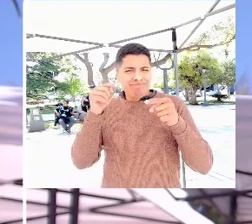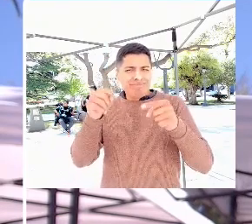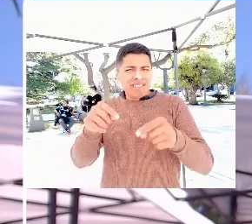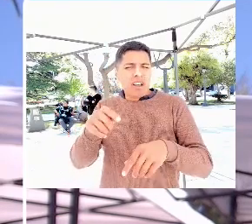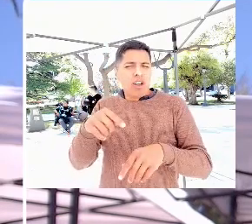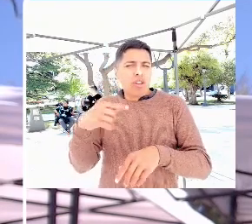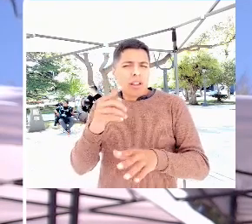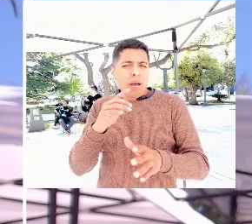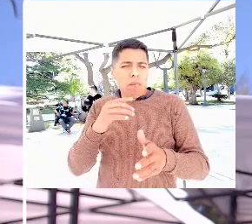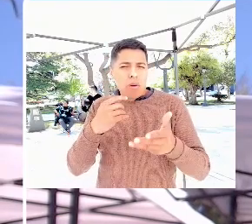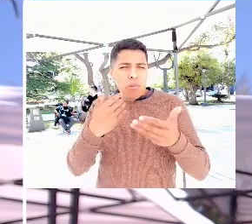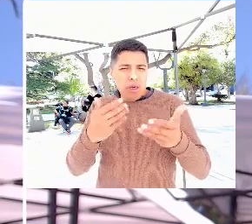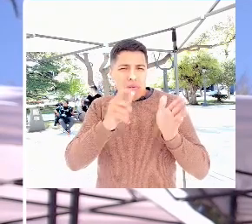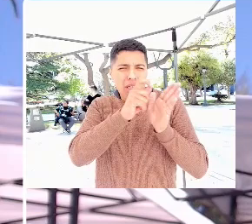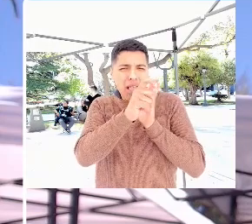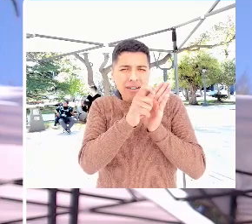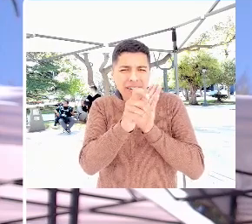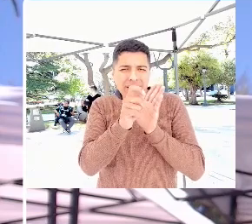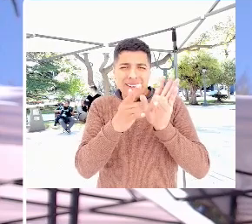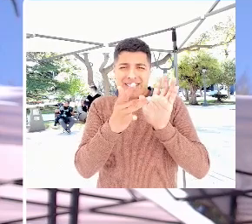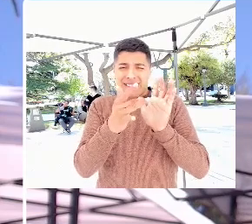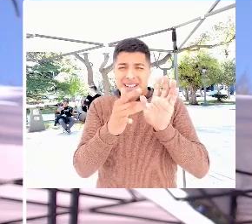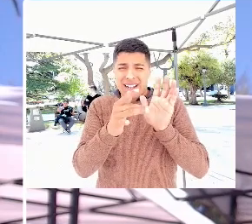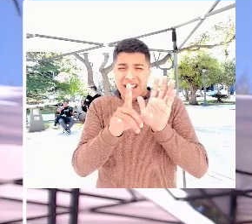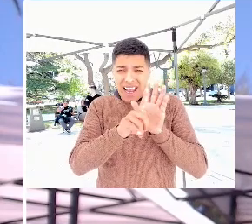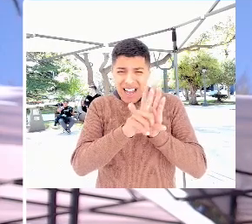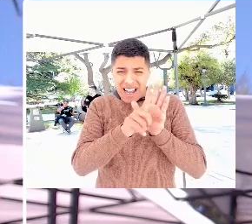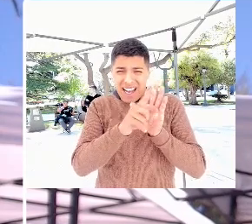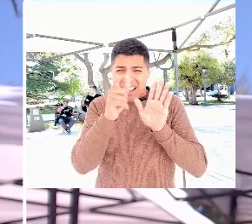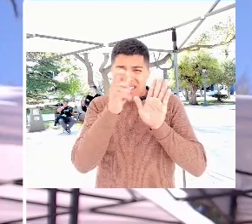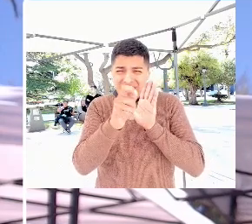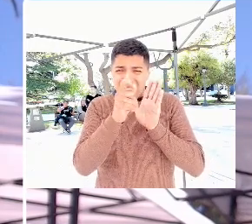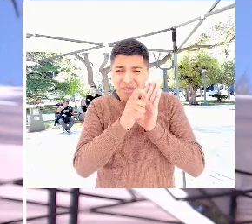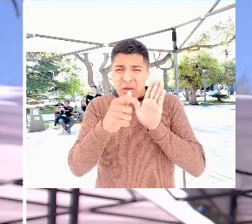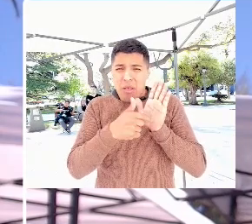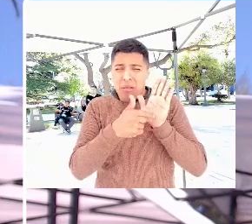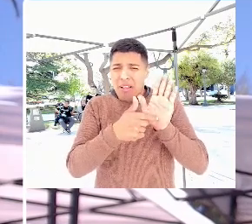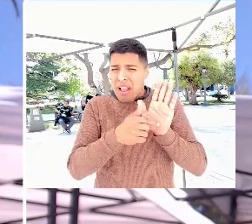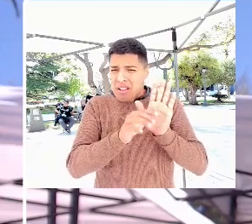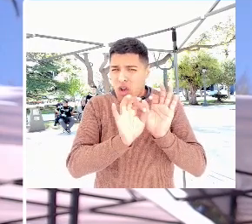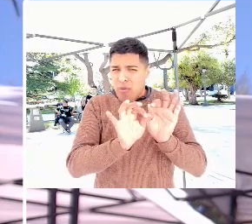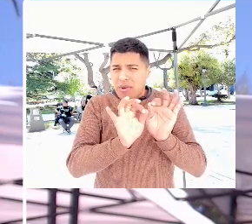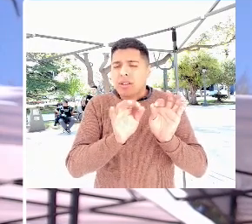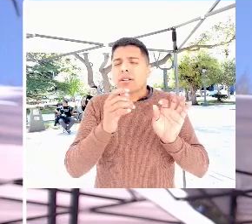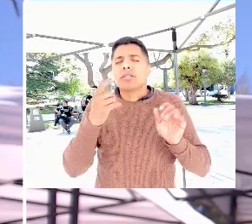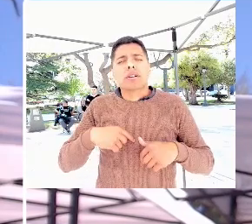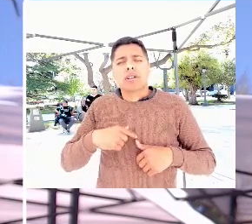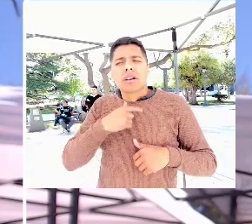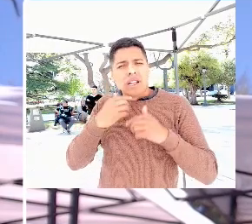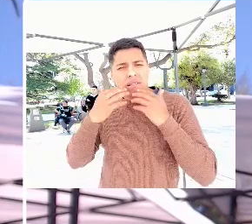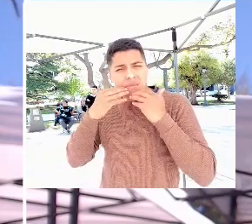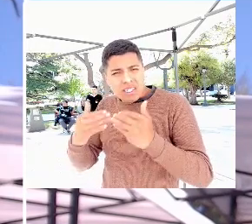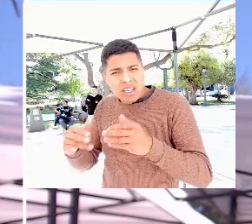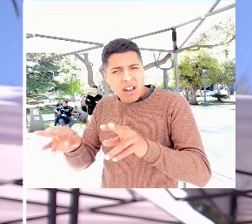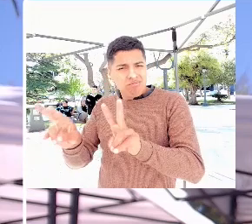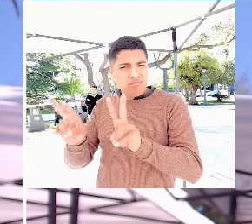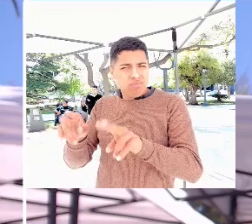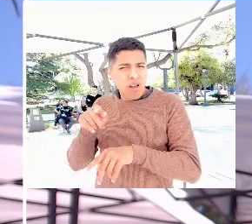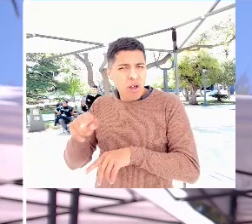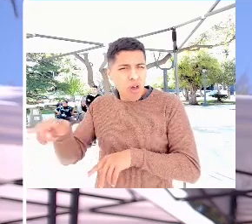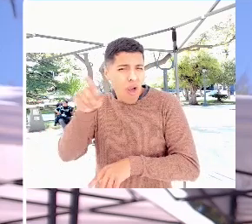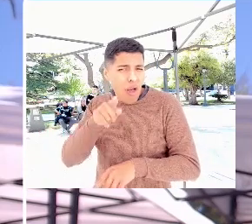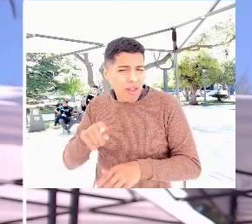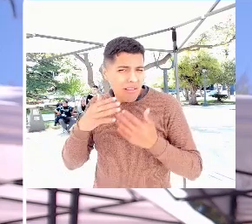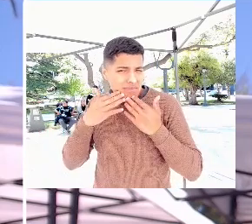podido plasmar. Por eso agradecemos a todo el cuerpo y en especial al bloque del Frente de Todos que ha acompañado. Creo que